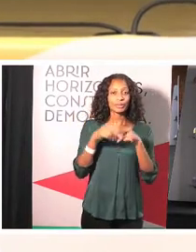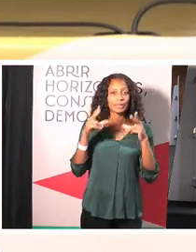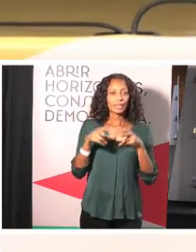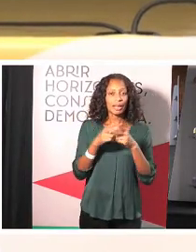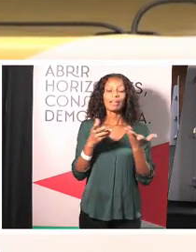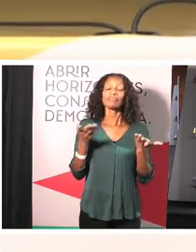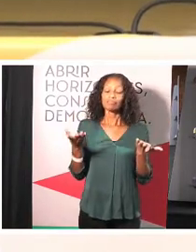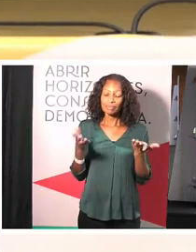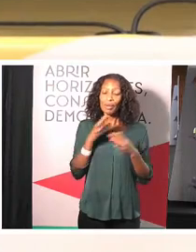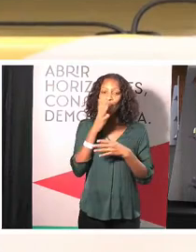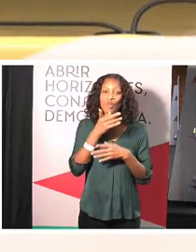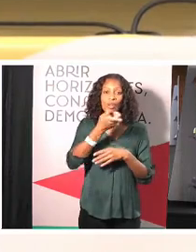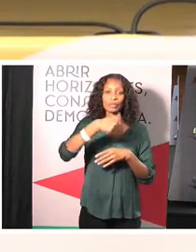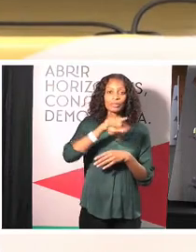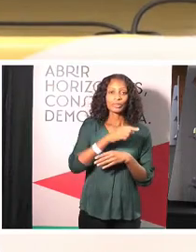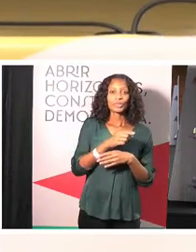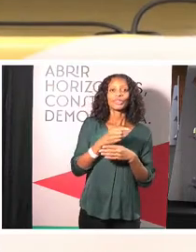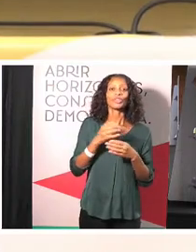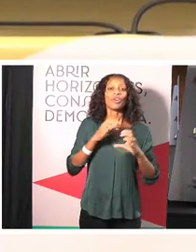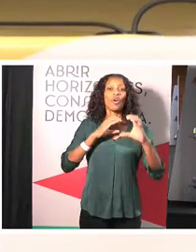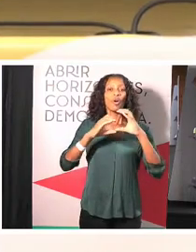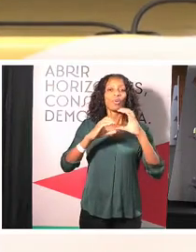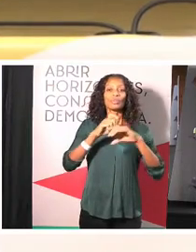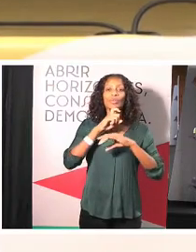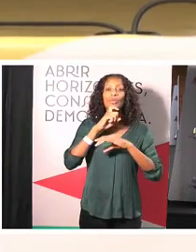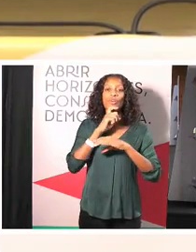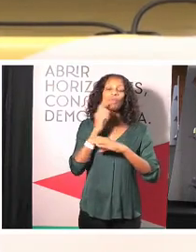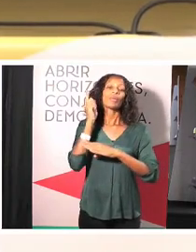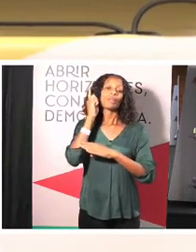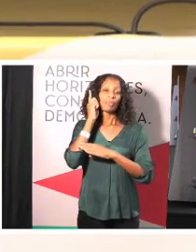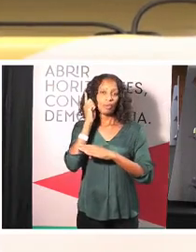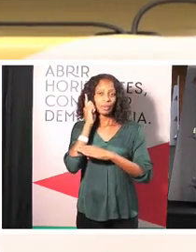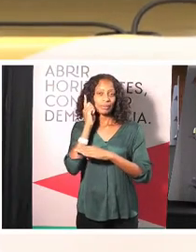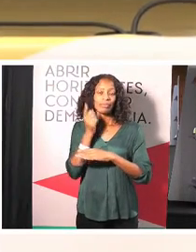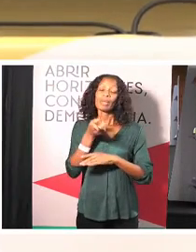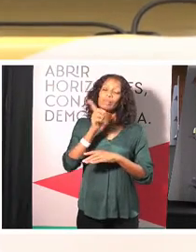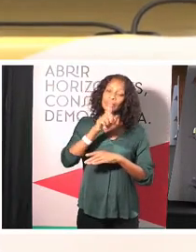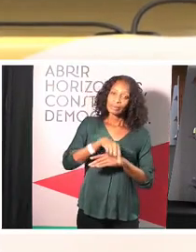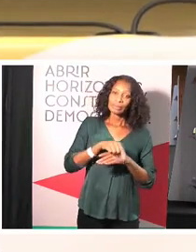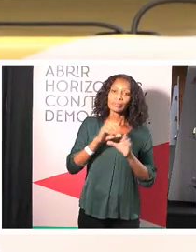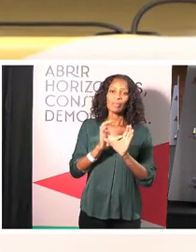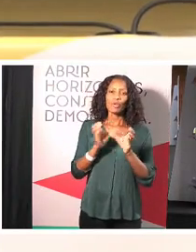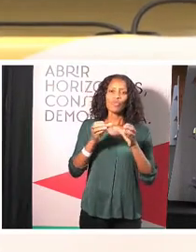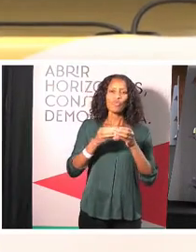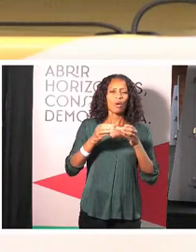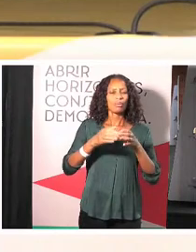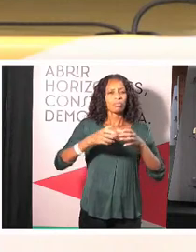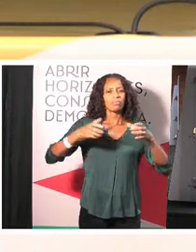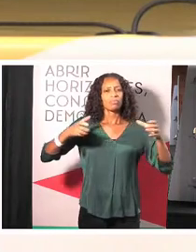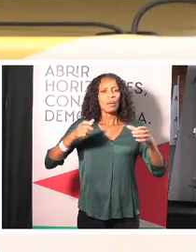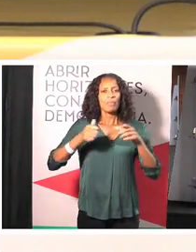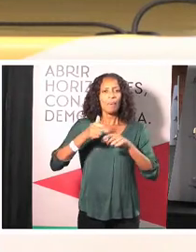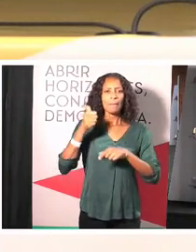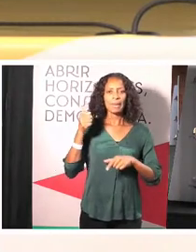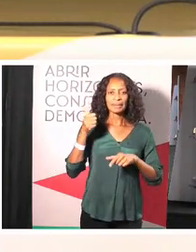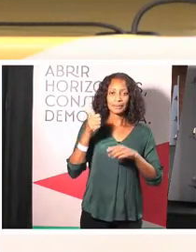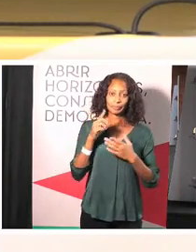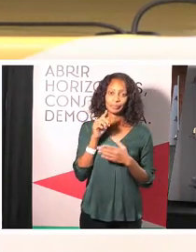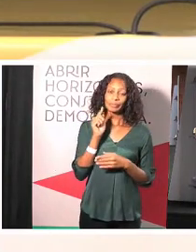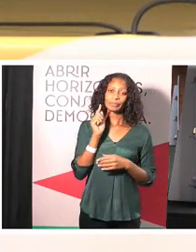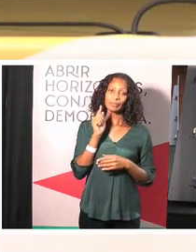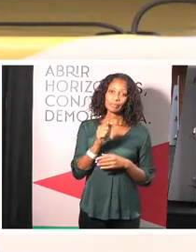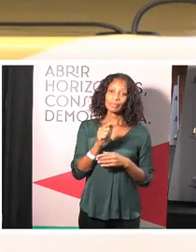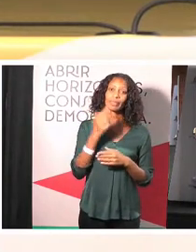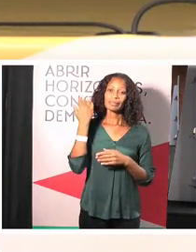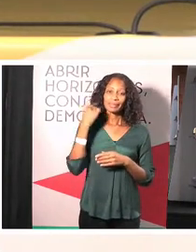comunicamos a través del móvil, sino a un conjunto más amplio, ¿no? Y por eso hablo de que uberización no es solamente